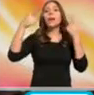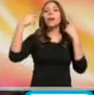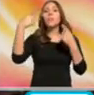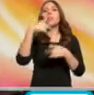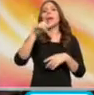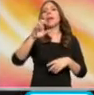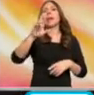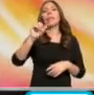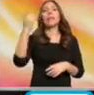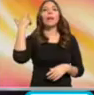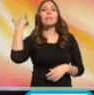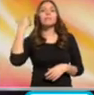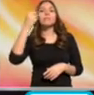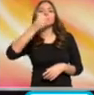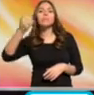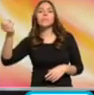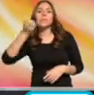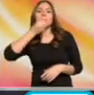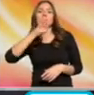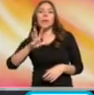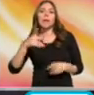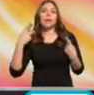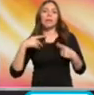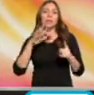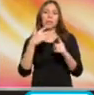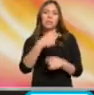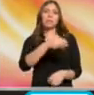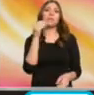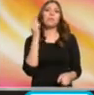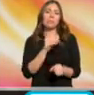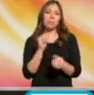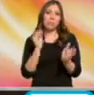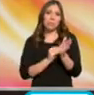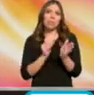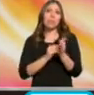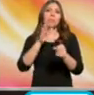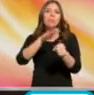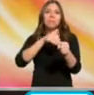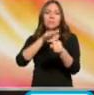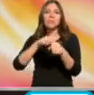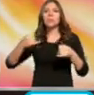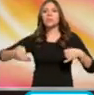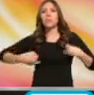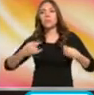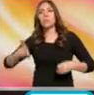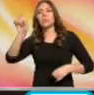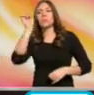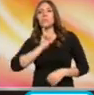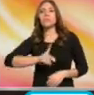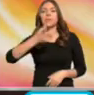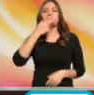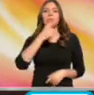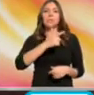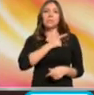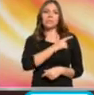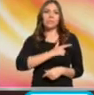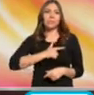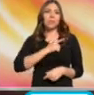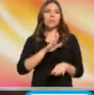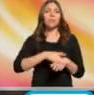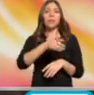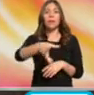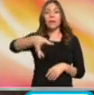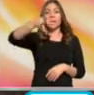personas se tiene- siguen ligando a los chavos, con Claro. canciones de... Porque te aprendes una y en el momento